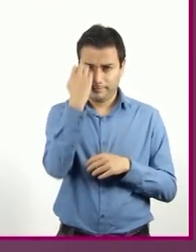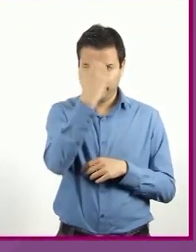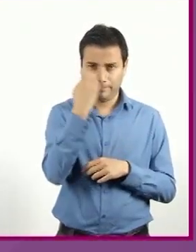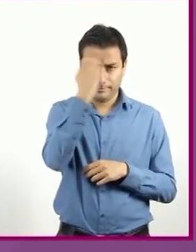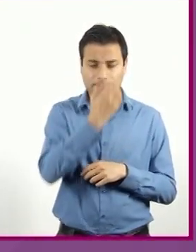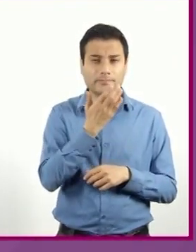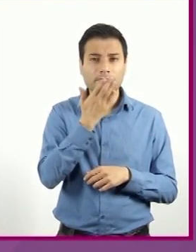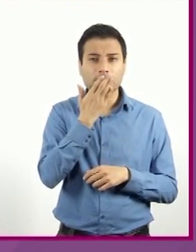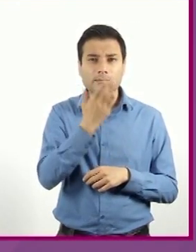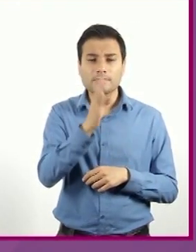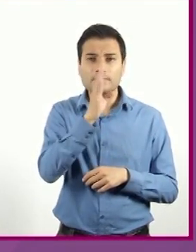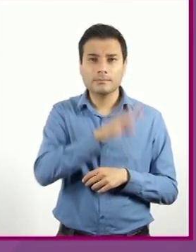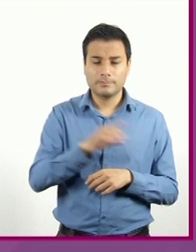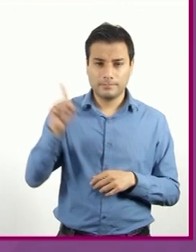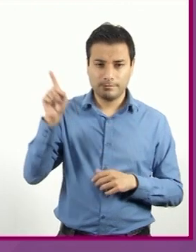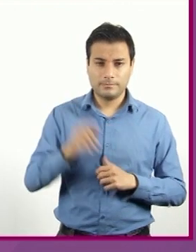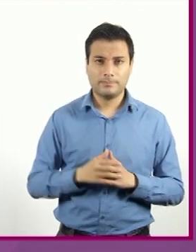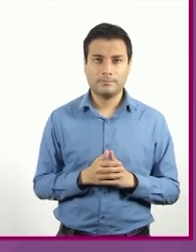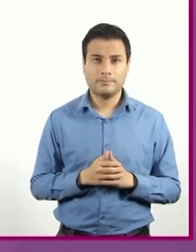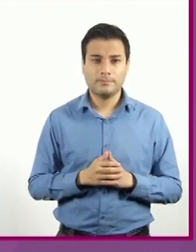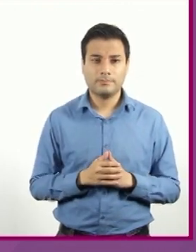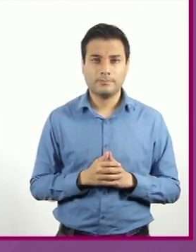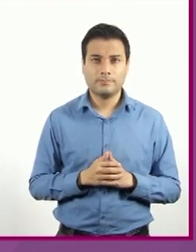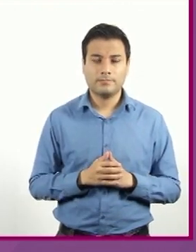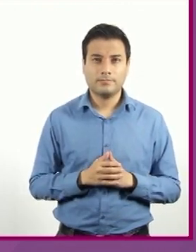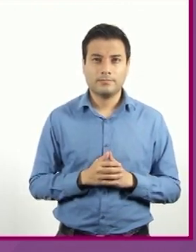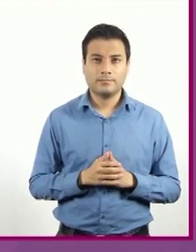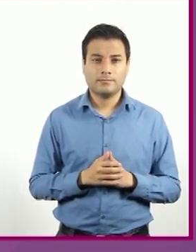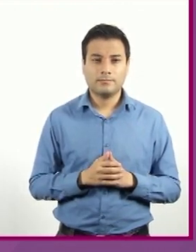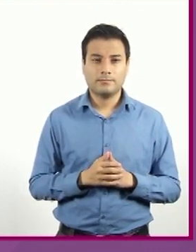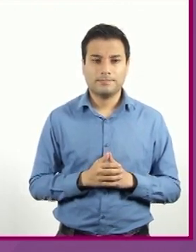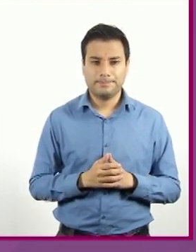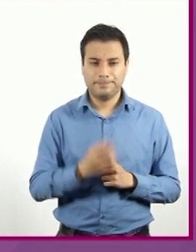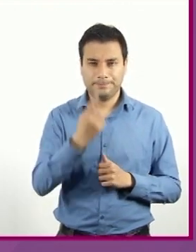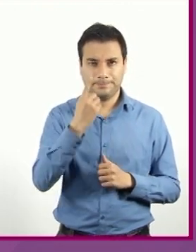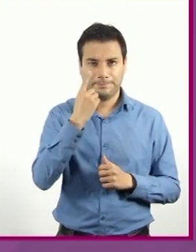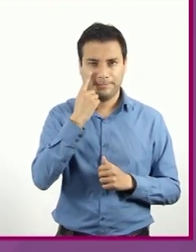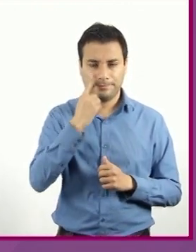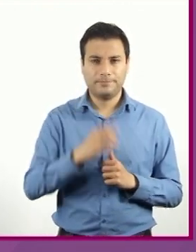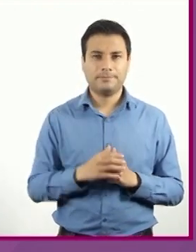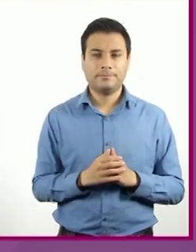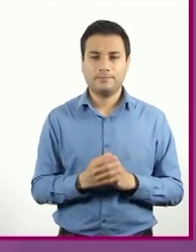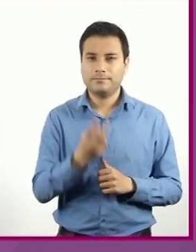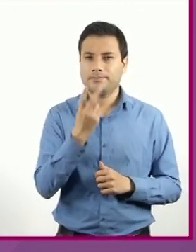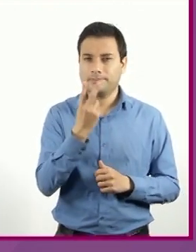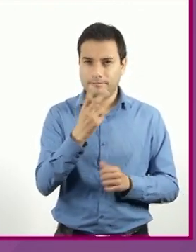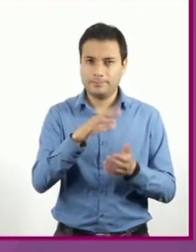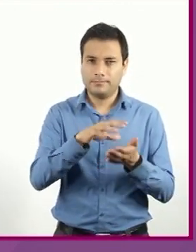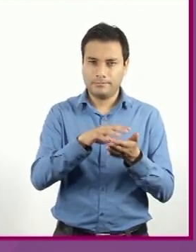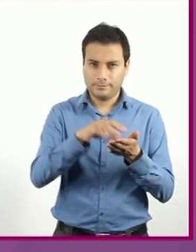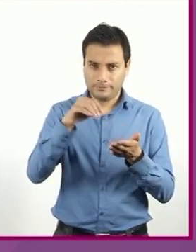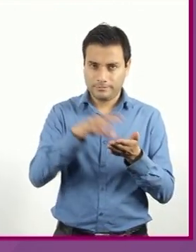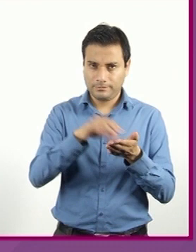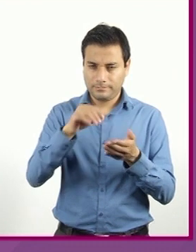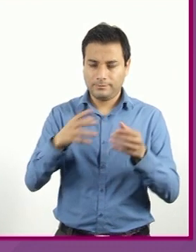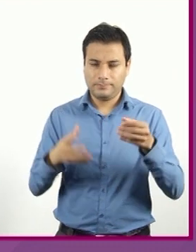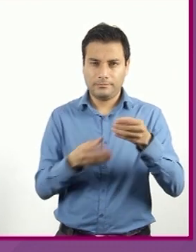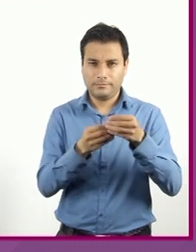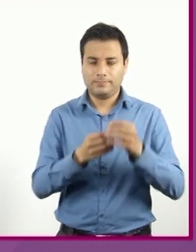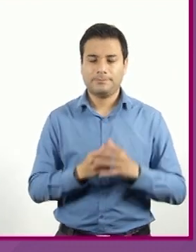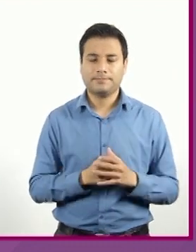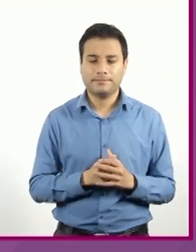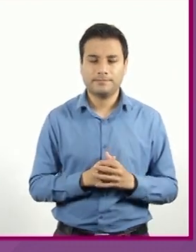ejercicio? ¿Me ayudan a revisar? Adjunte 2 fotocopias de la documentación